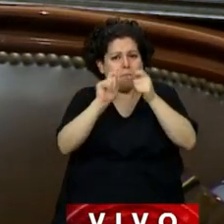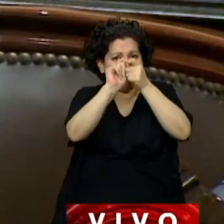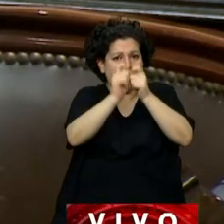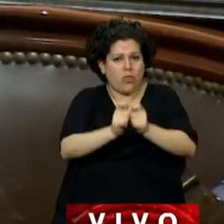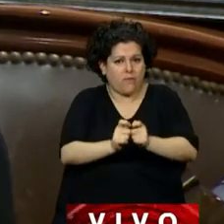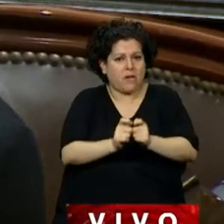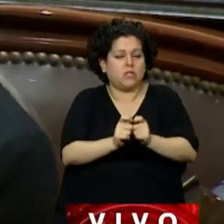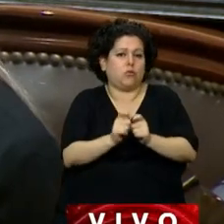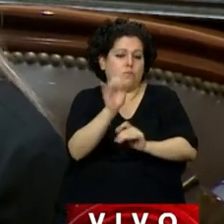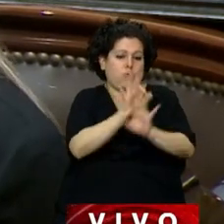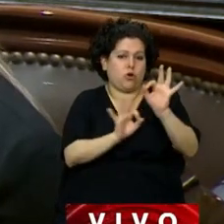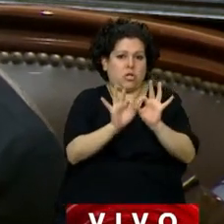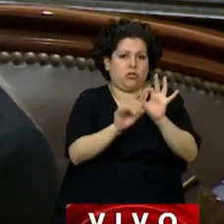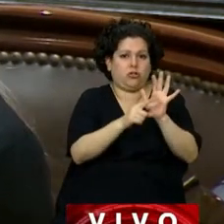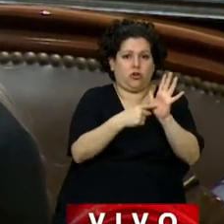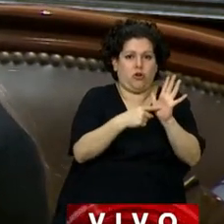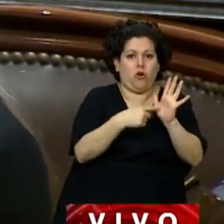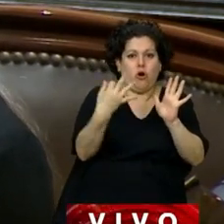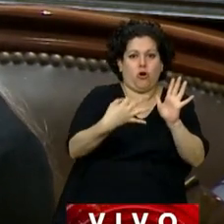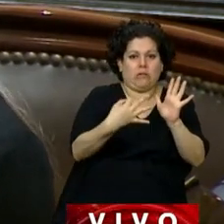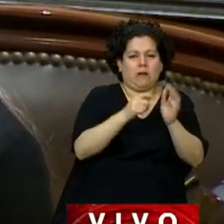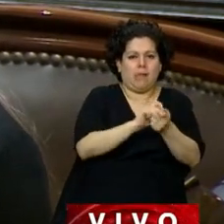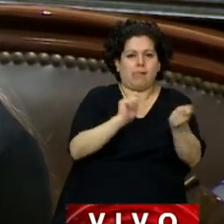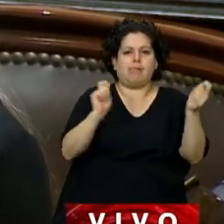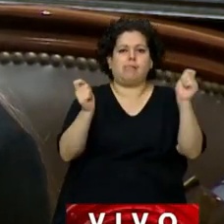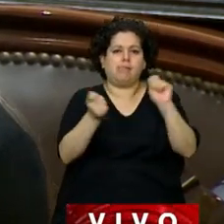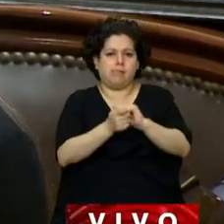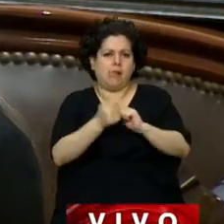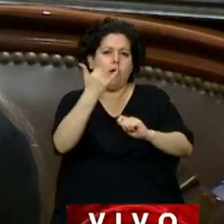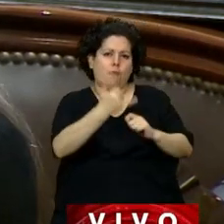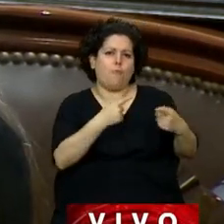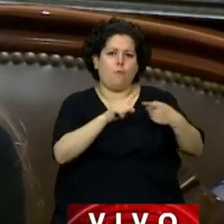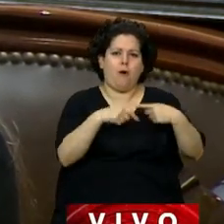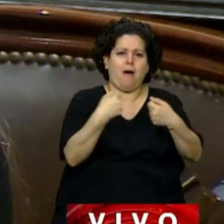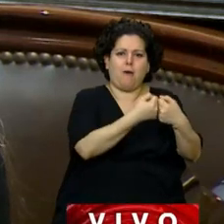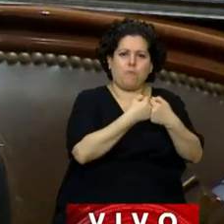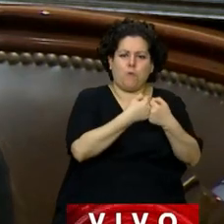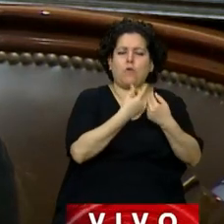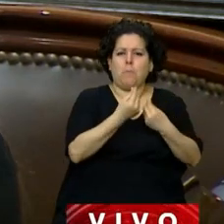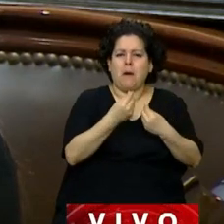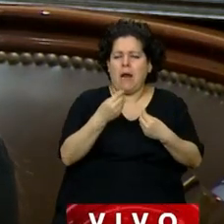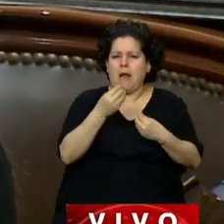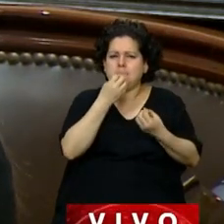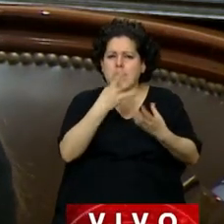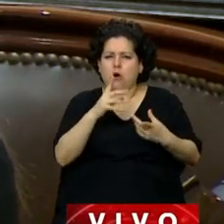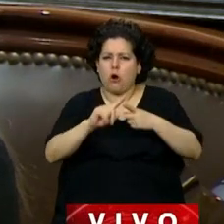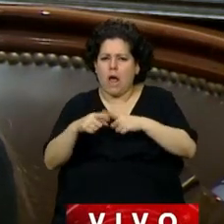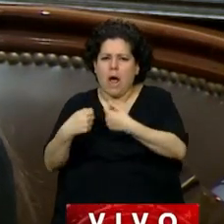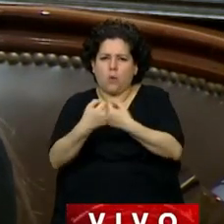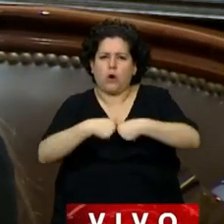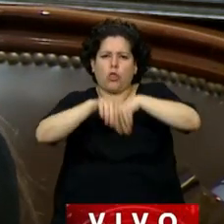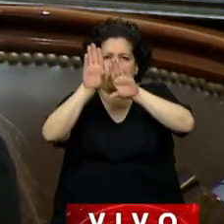modificación al proyecto original haya primado el principio de acuerdo para arribar a consensos